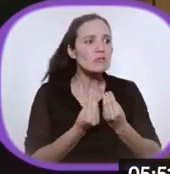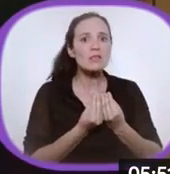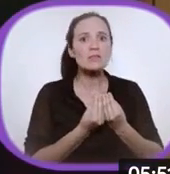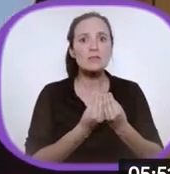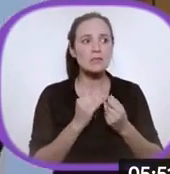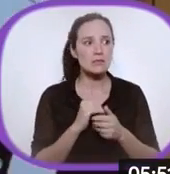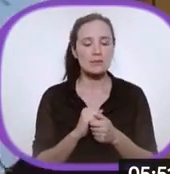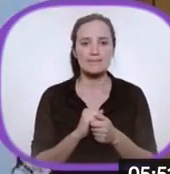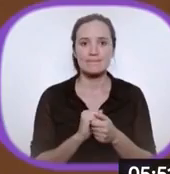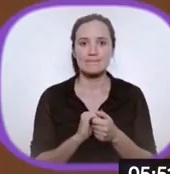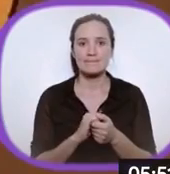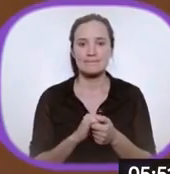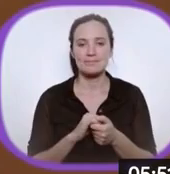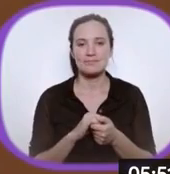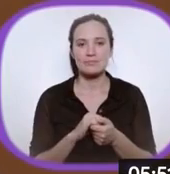¡Ayuda!